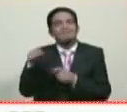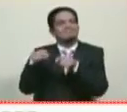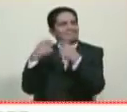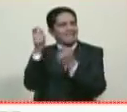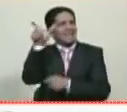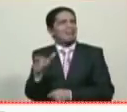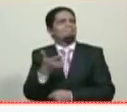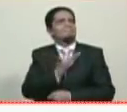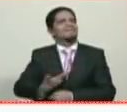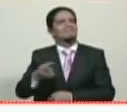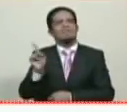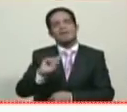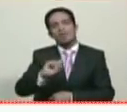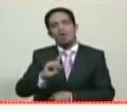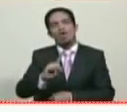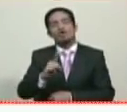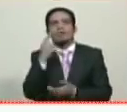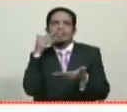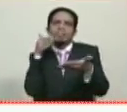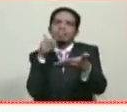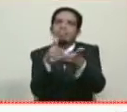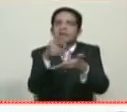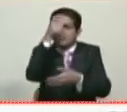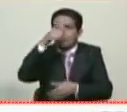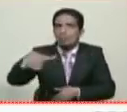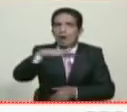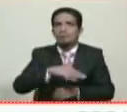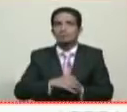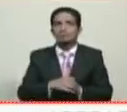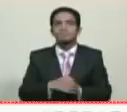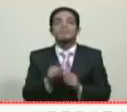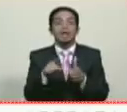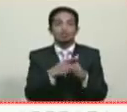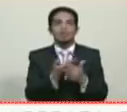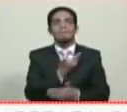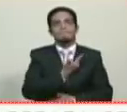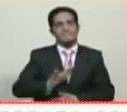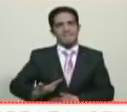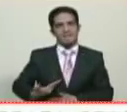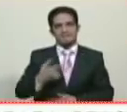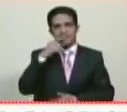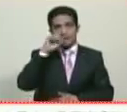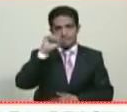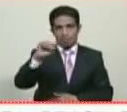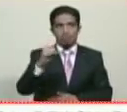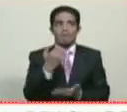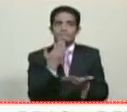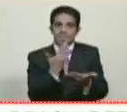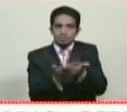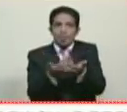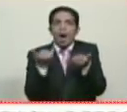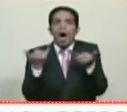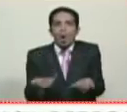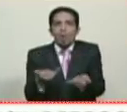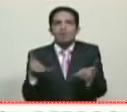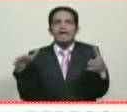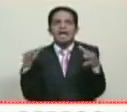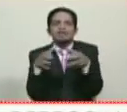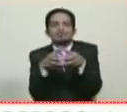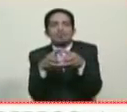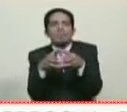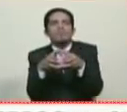Maduro, es contra nuestro pueblo. Por eso el presidente pues ha ordenado de inmediato a que el equipo, todos